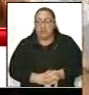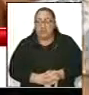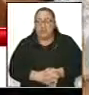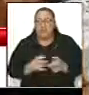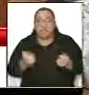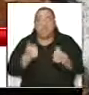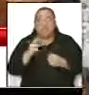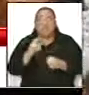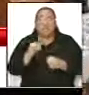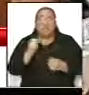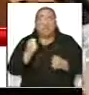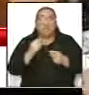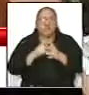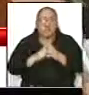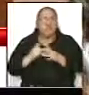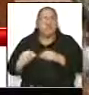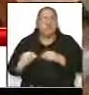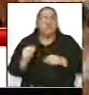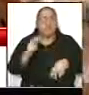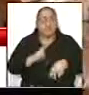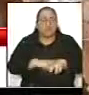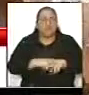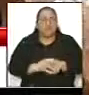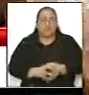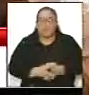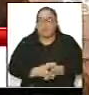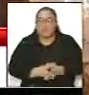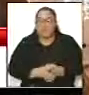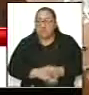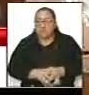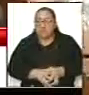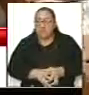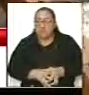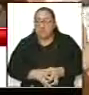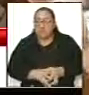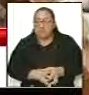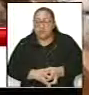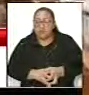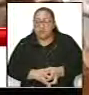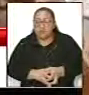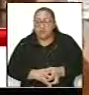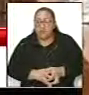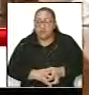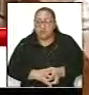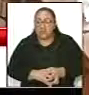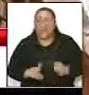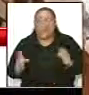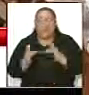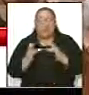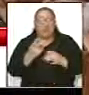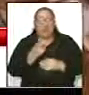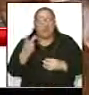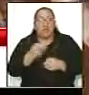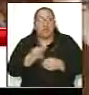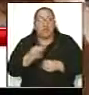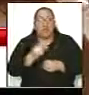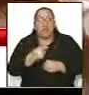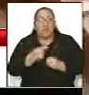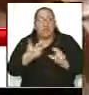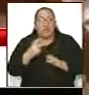red de transporte de alta velocidad para conectar a 22 capitales de región y